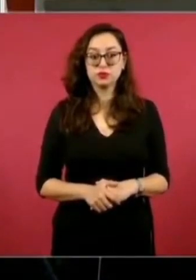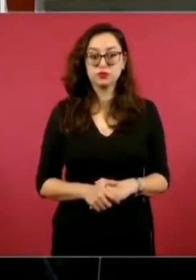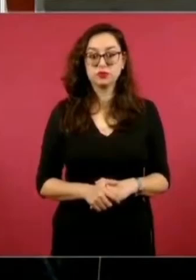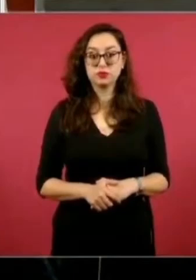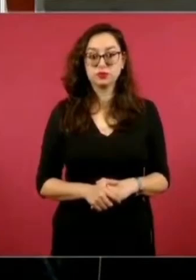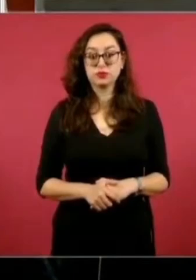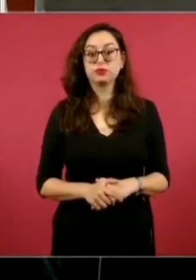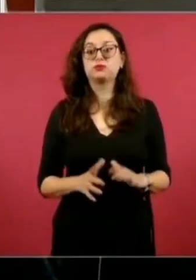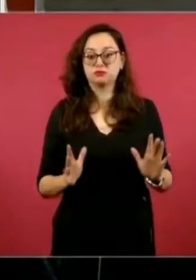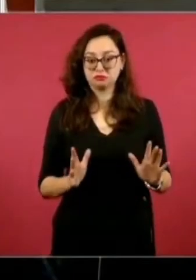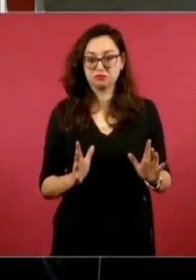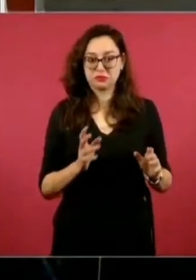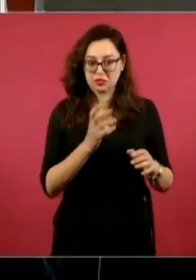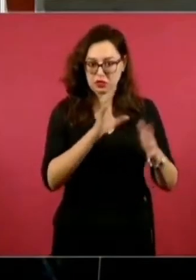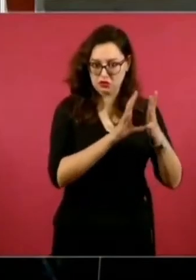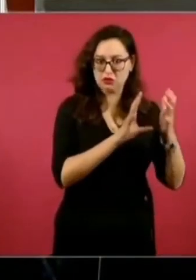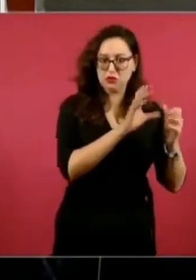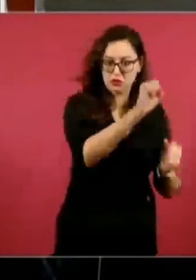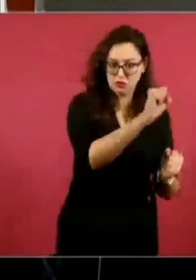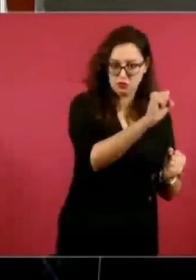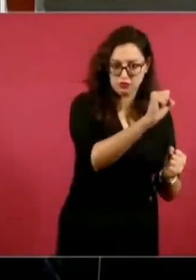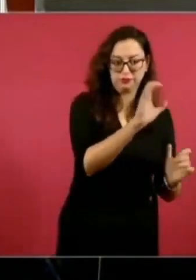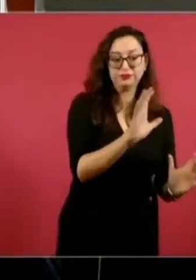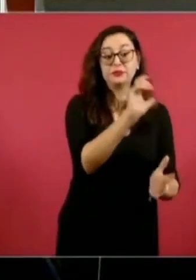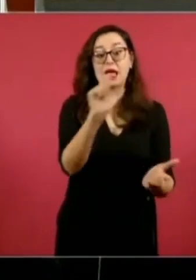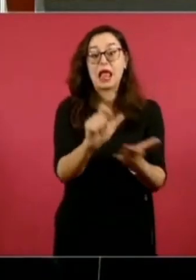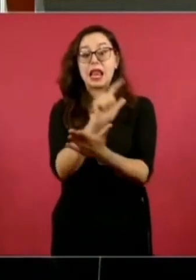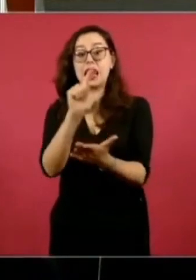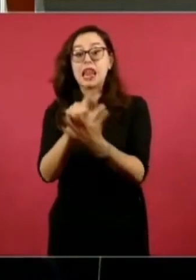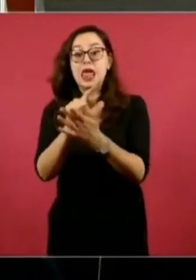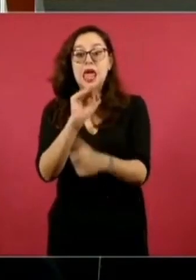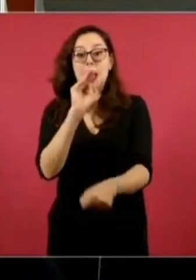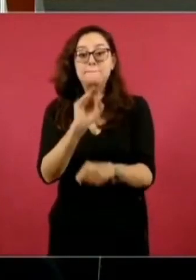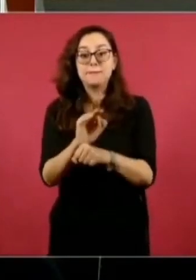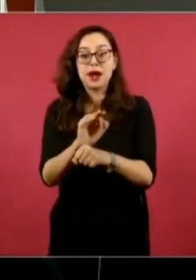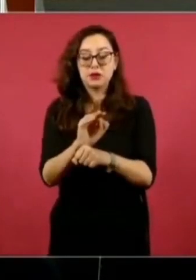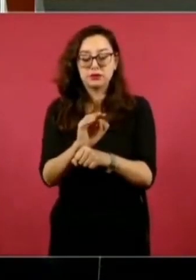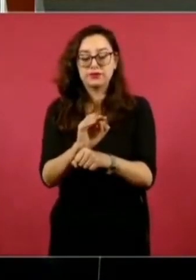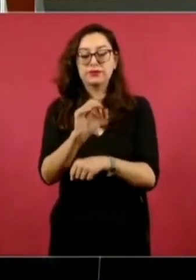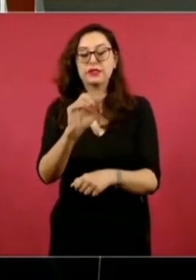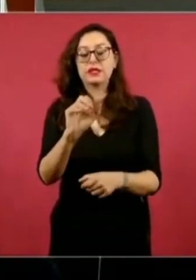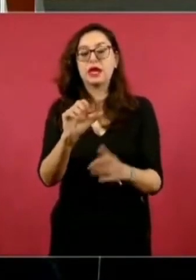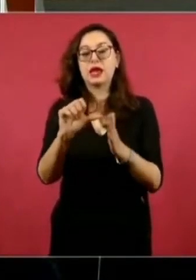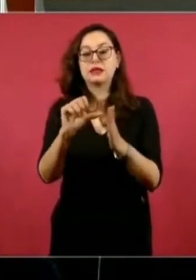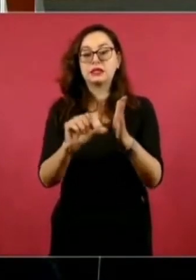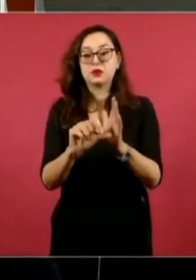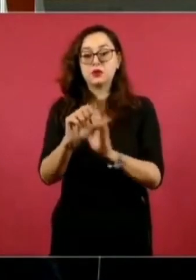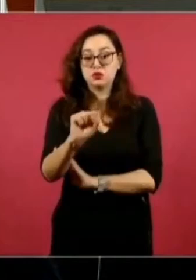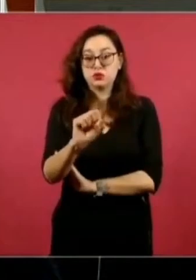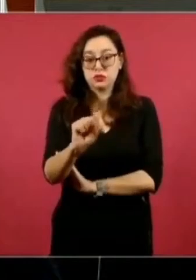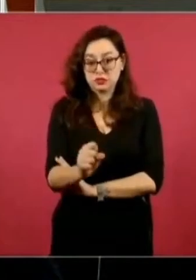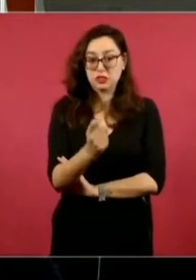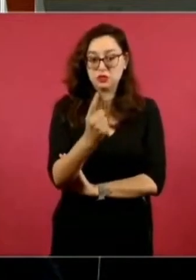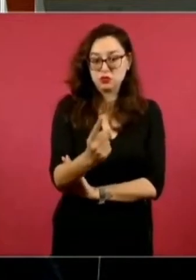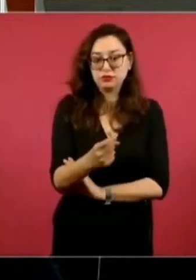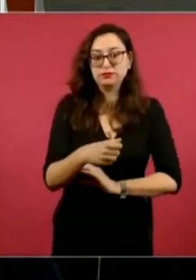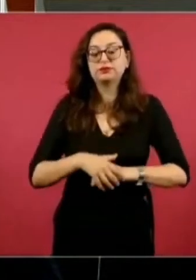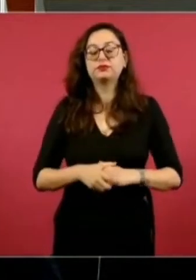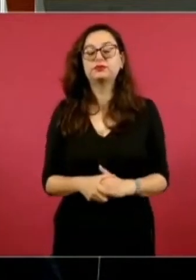la ley de amparo, artículo 61. El juicio de amparo es improcedente